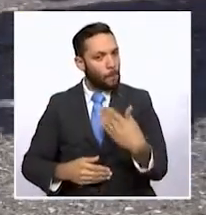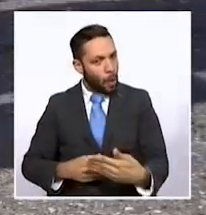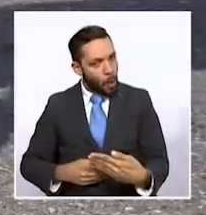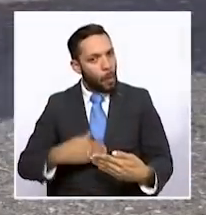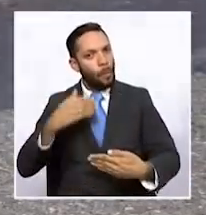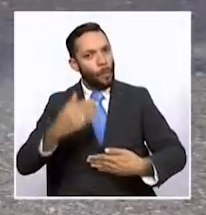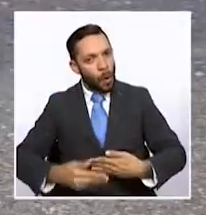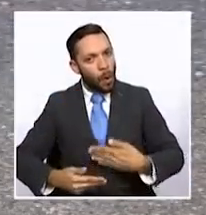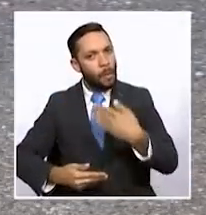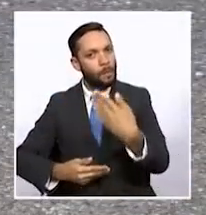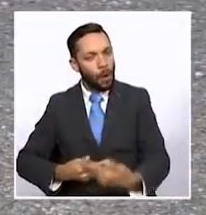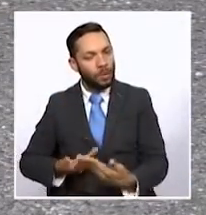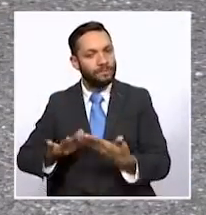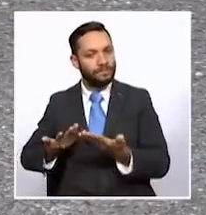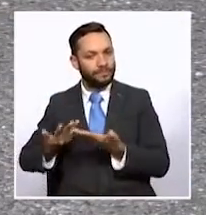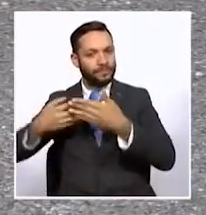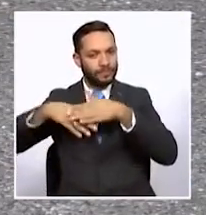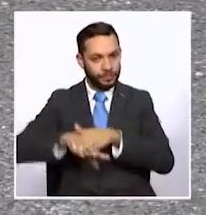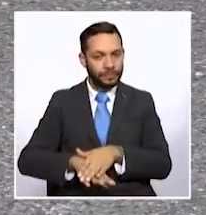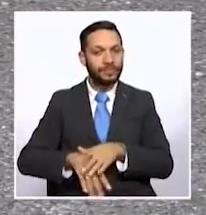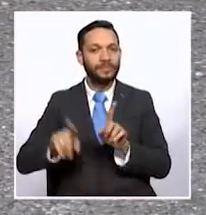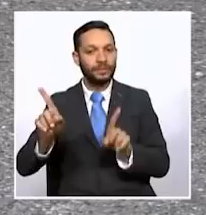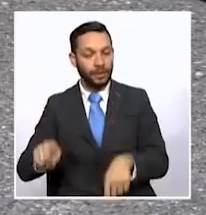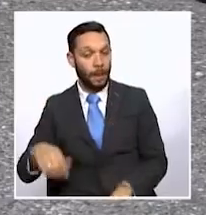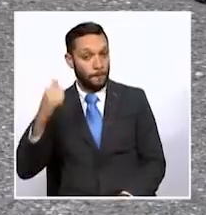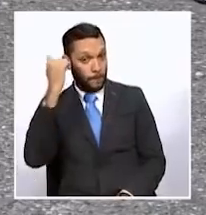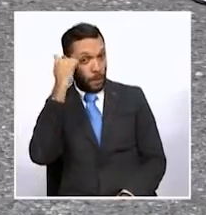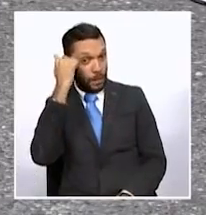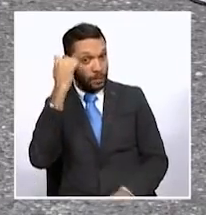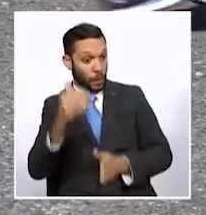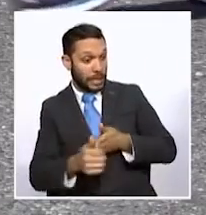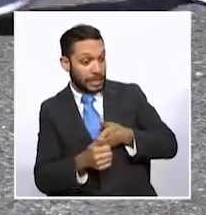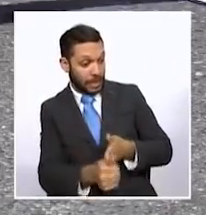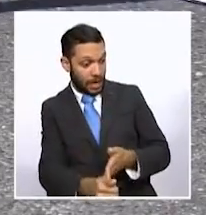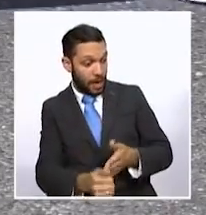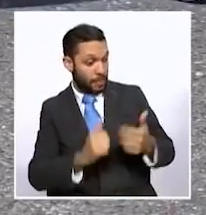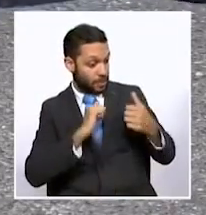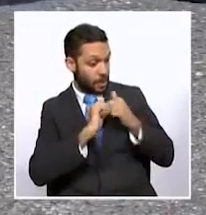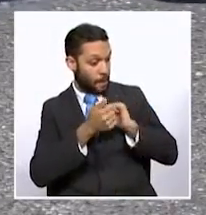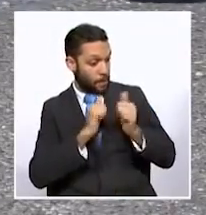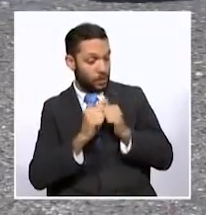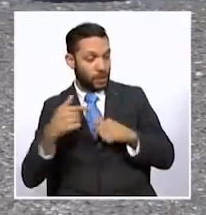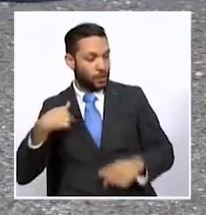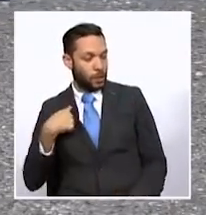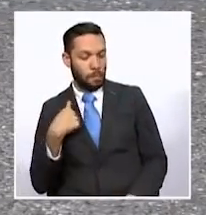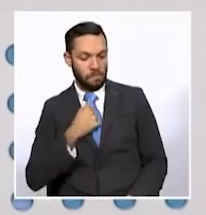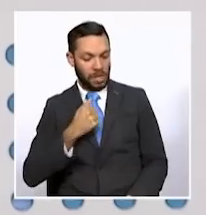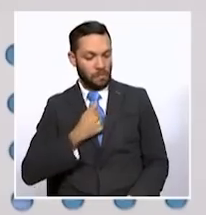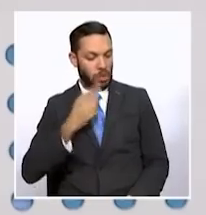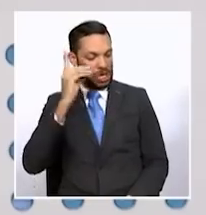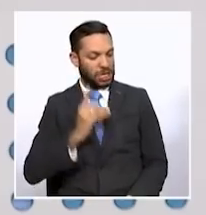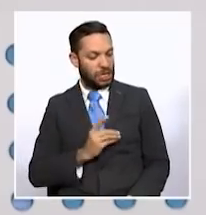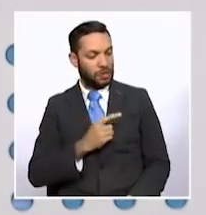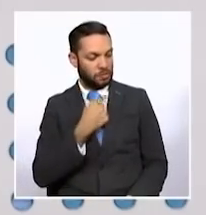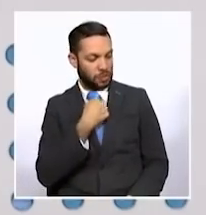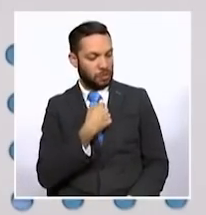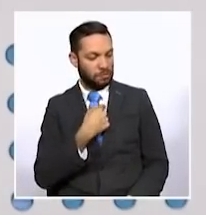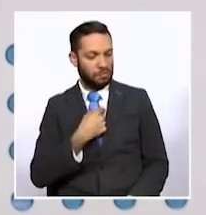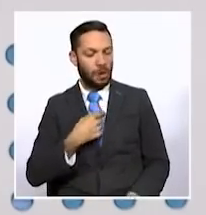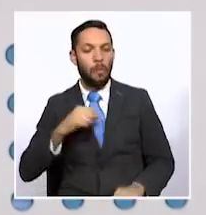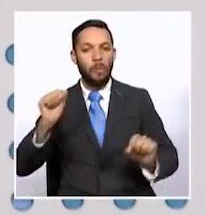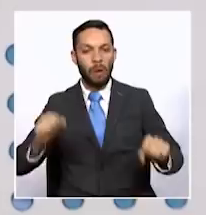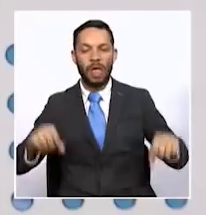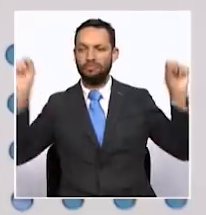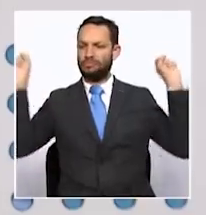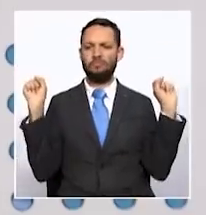y guiado por una persona que sepa del tema. O sea, no muchas veces podemos llegar a un gimnasio y nosotros mismos solos ponernos a hacer las pesas o